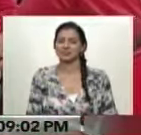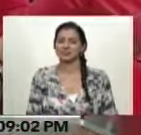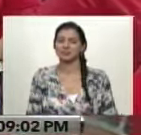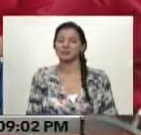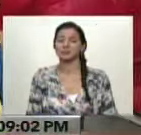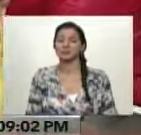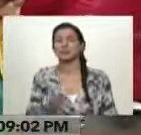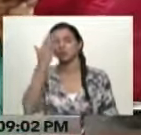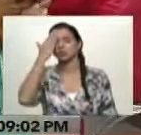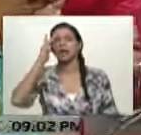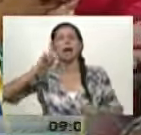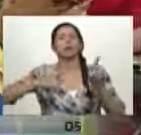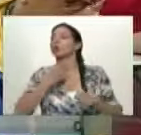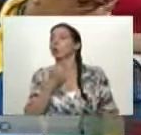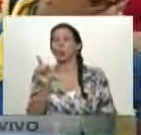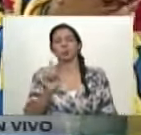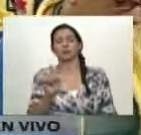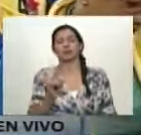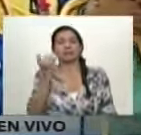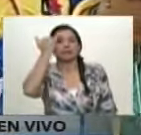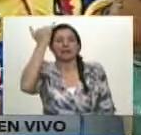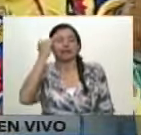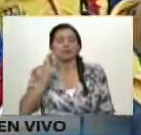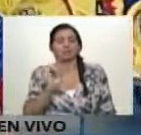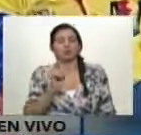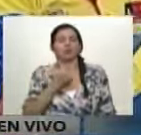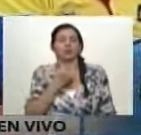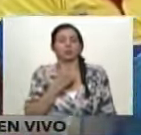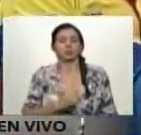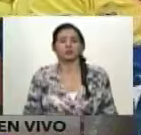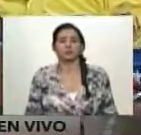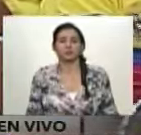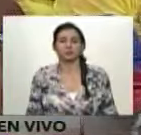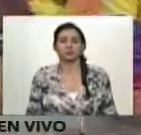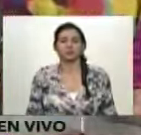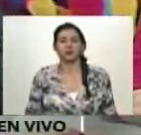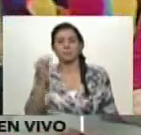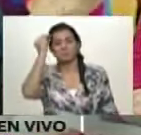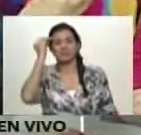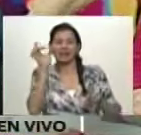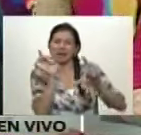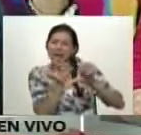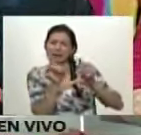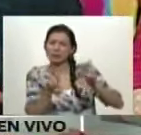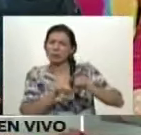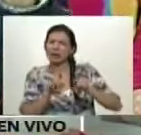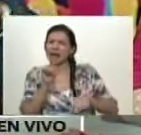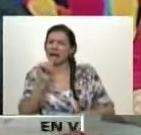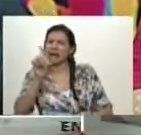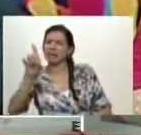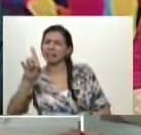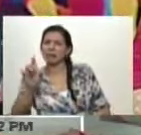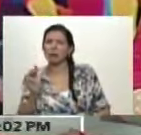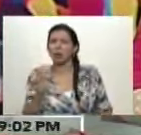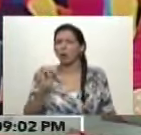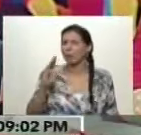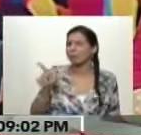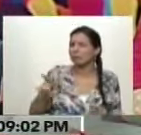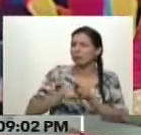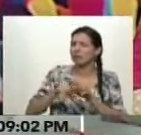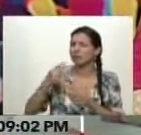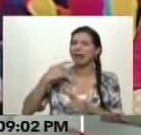Yo sé que a algunos no les gusta la idea, porque creen que Carné es igual que Adeco, y no es así, ¿vale? ¿Quién dijo eso?